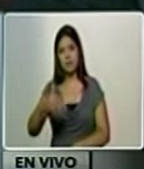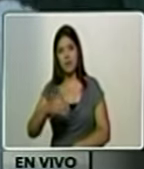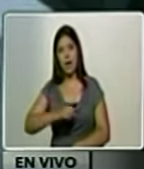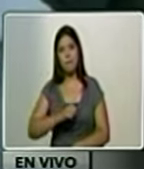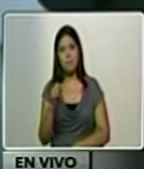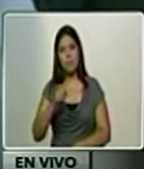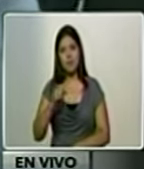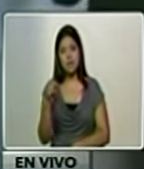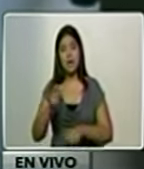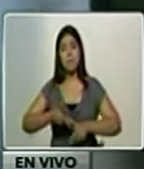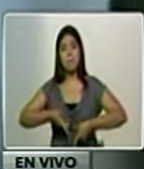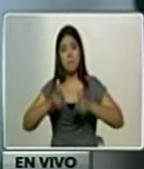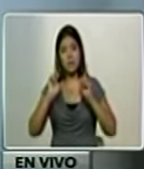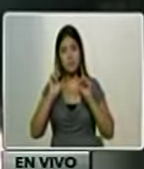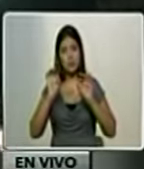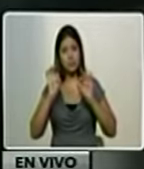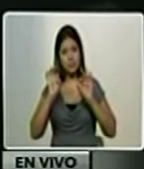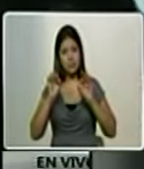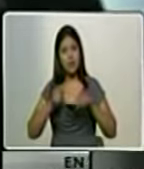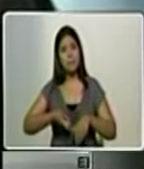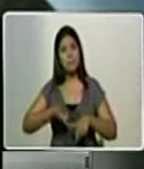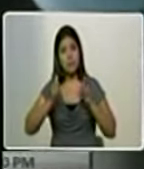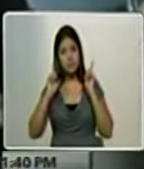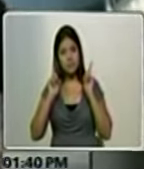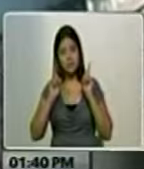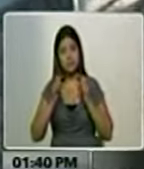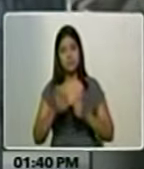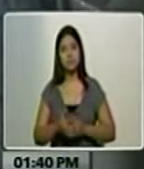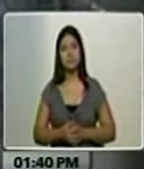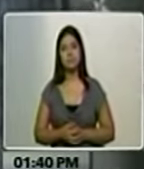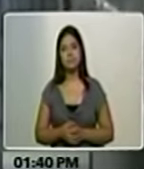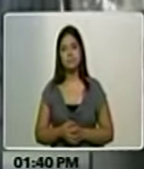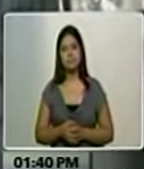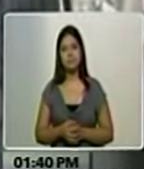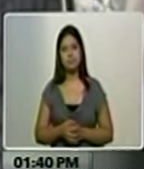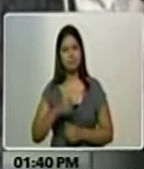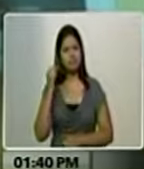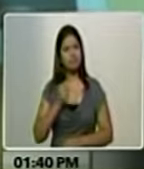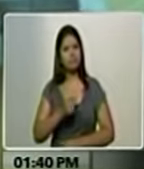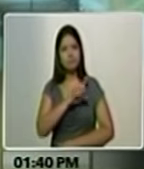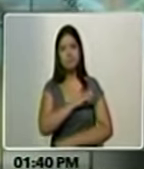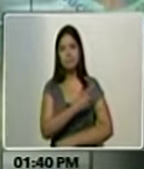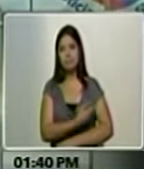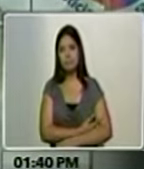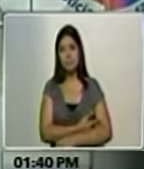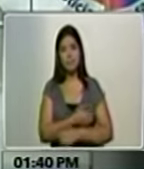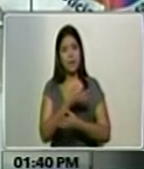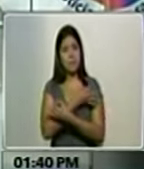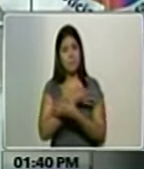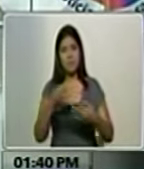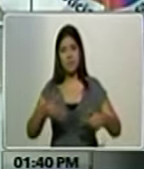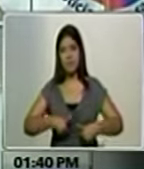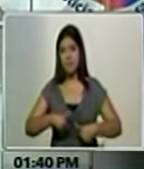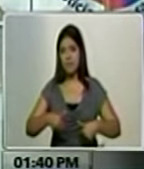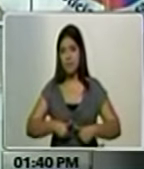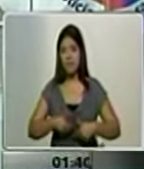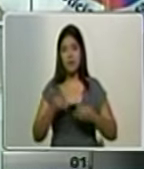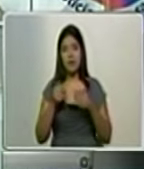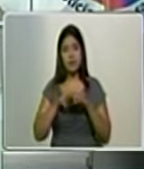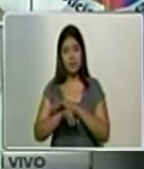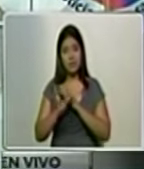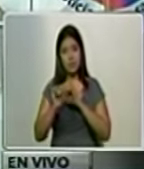que han permitido específicamente actuar con contundencia y con gran efectividad en esas